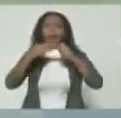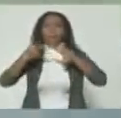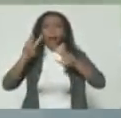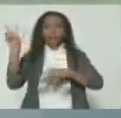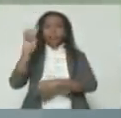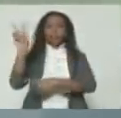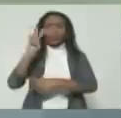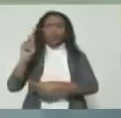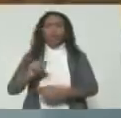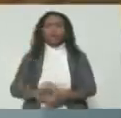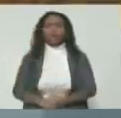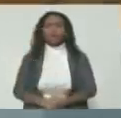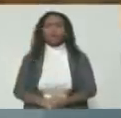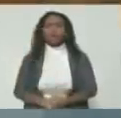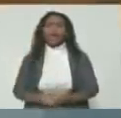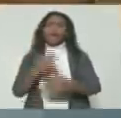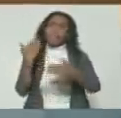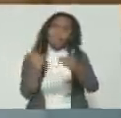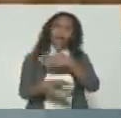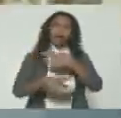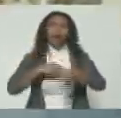venezolanos. Vamos a hacerlo,